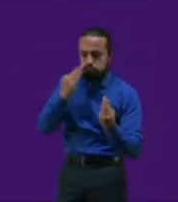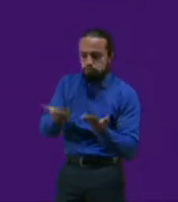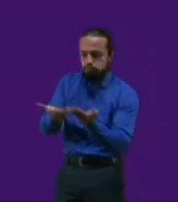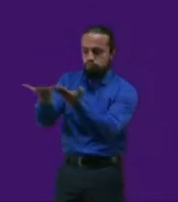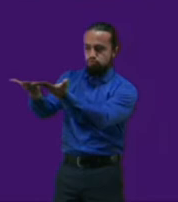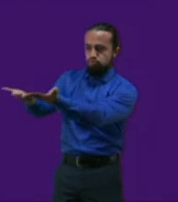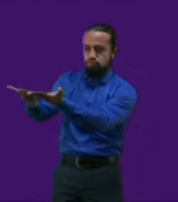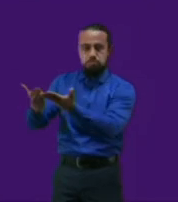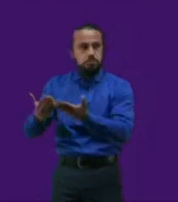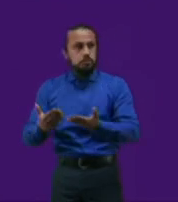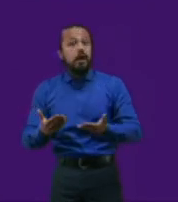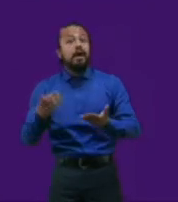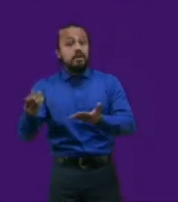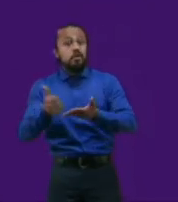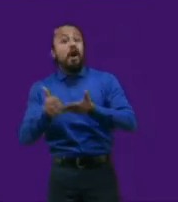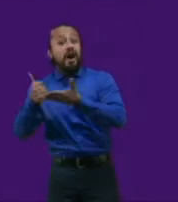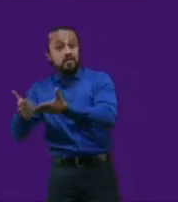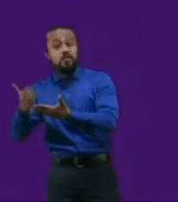hace un poquito más de dos años que comenzamos,